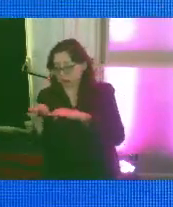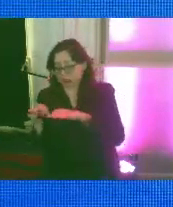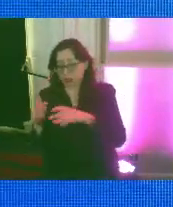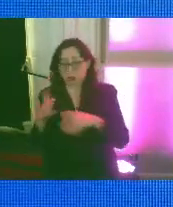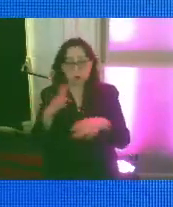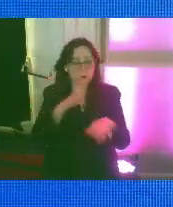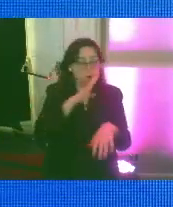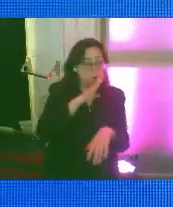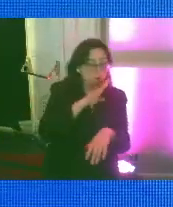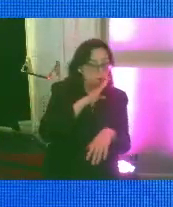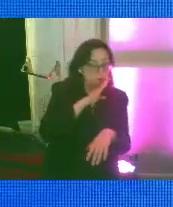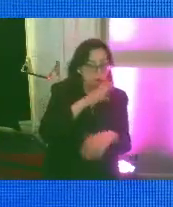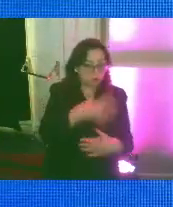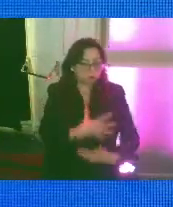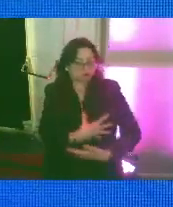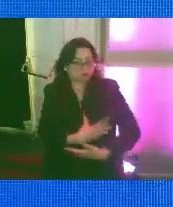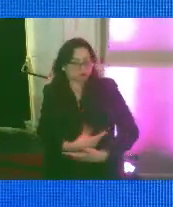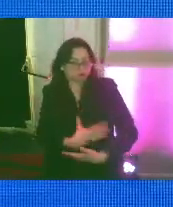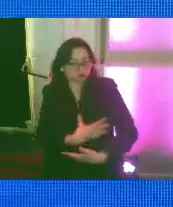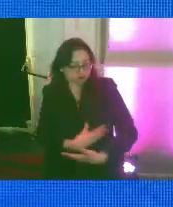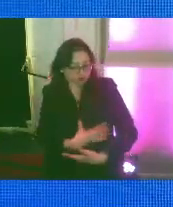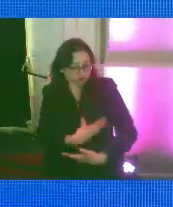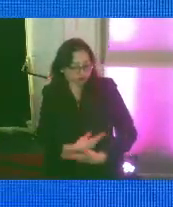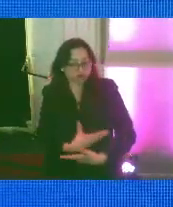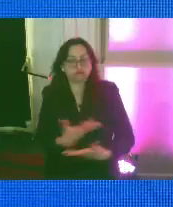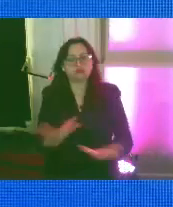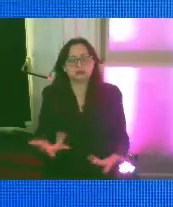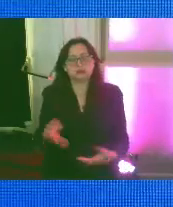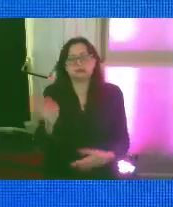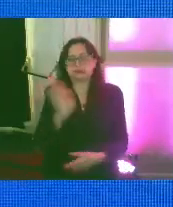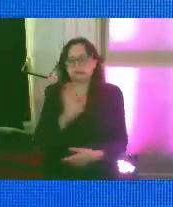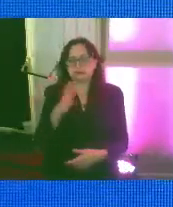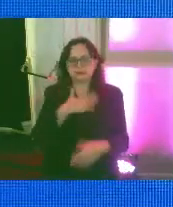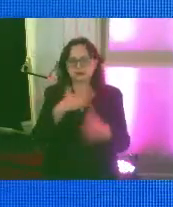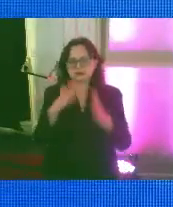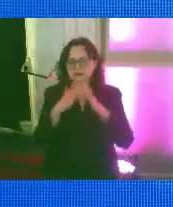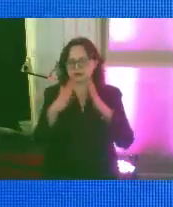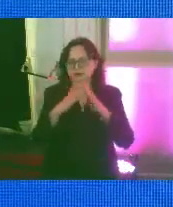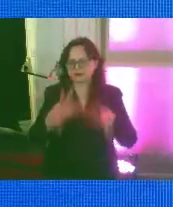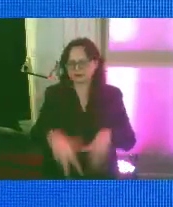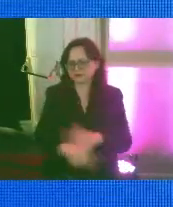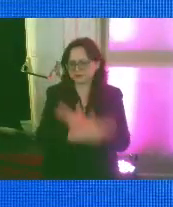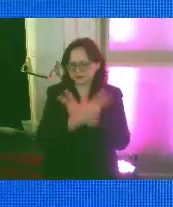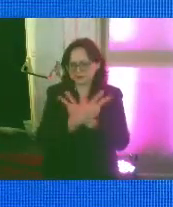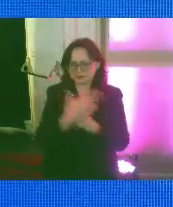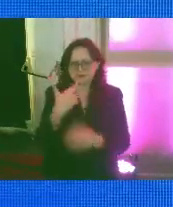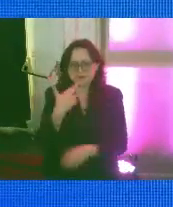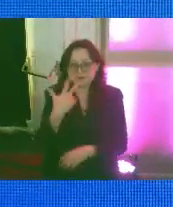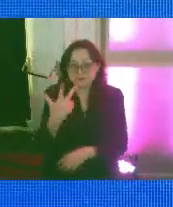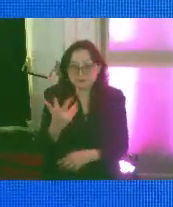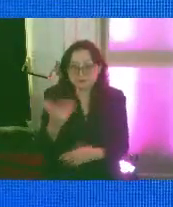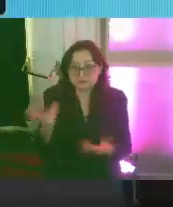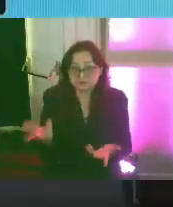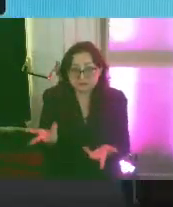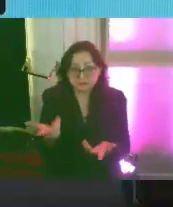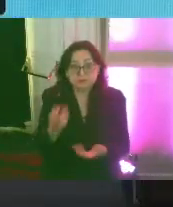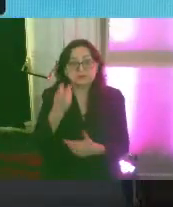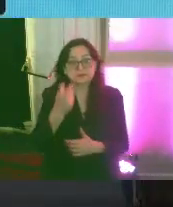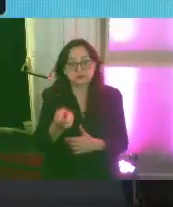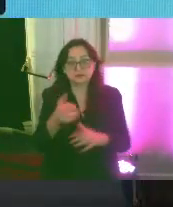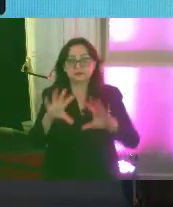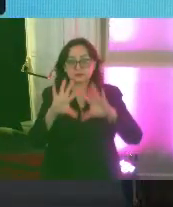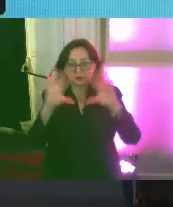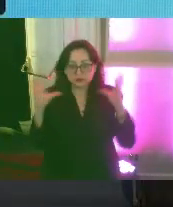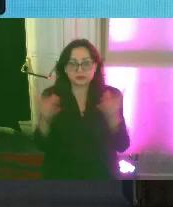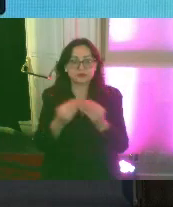horario flexible, pudiendo hacer trabajo remoto en los casos que el trabajo lo permita. Digo, la infraestructura de cuidado, nosotras le llamamos